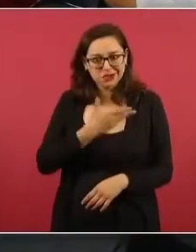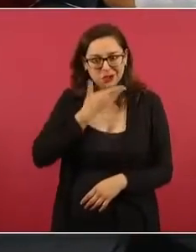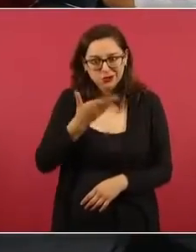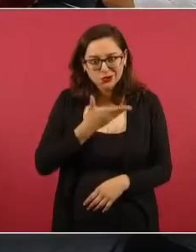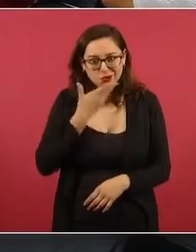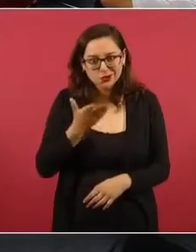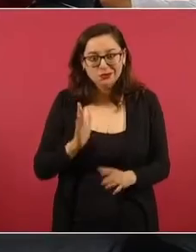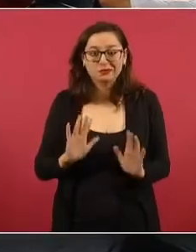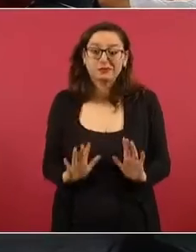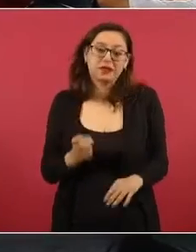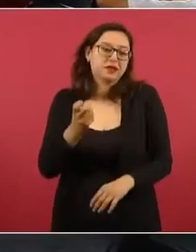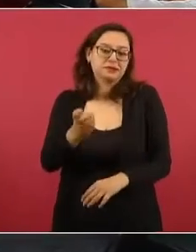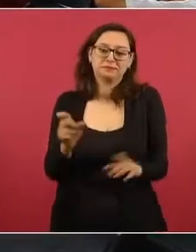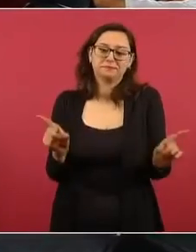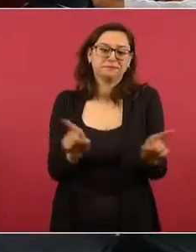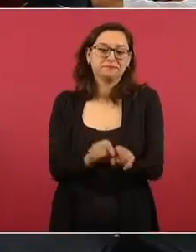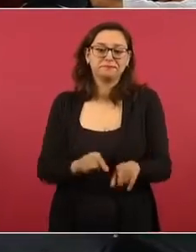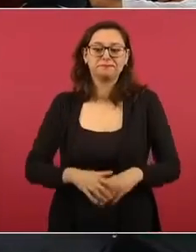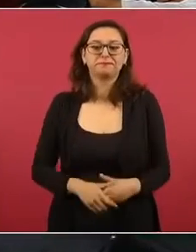Eso es lo que puedo comentarte.